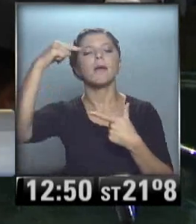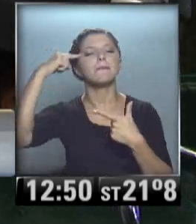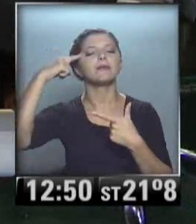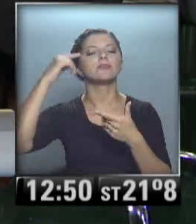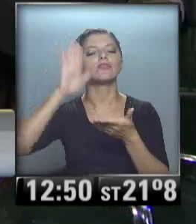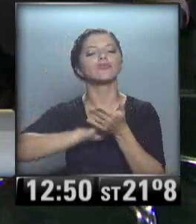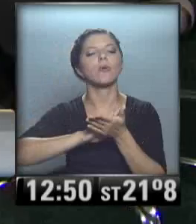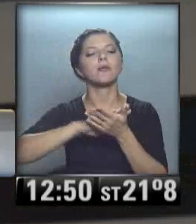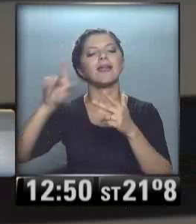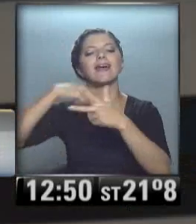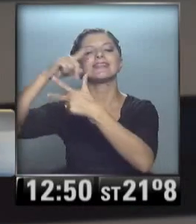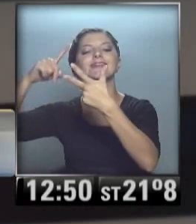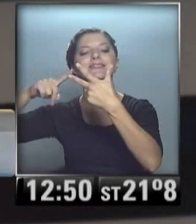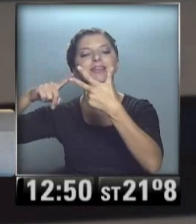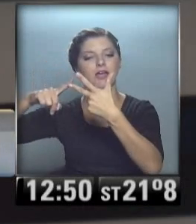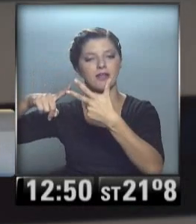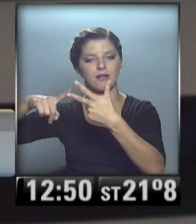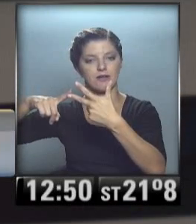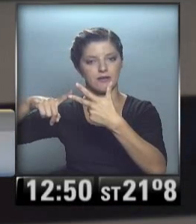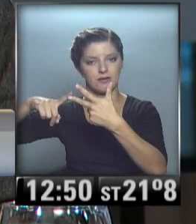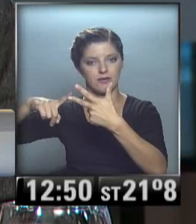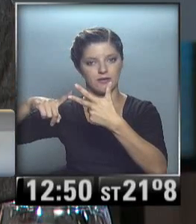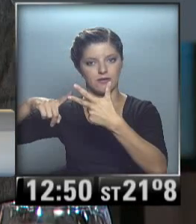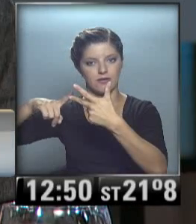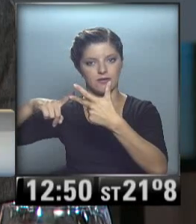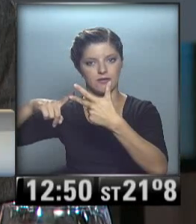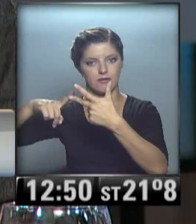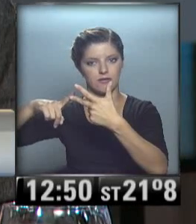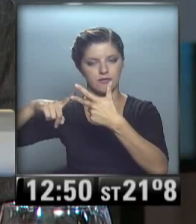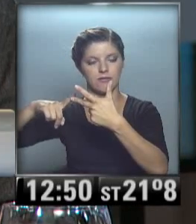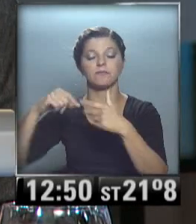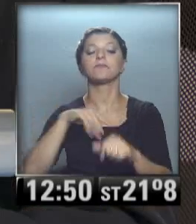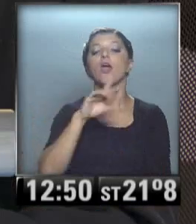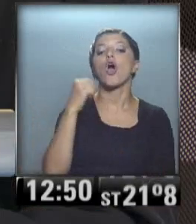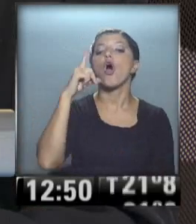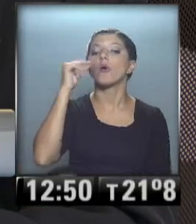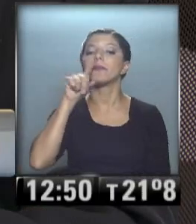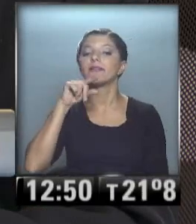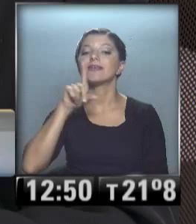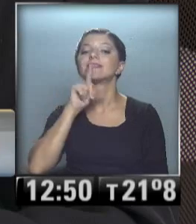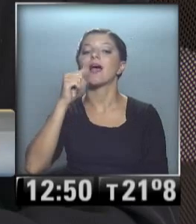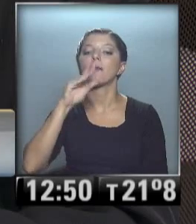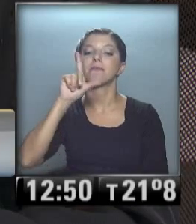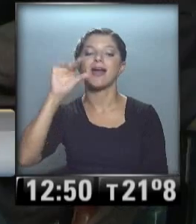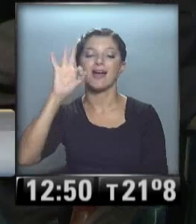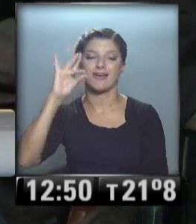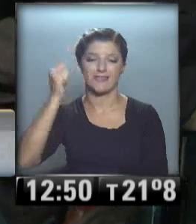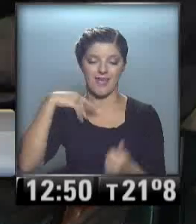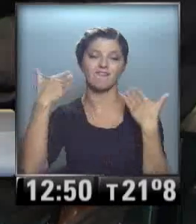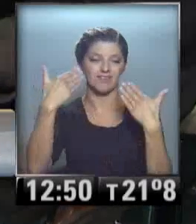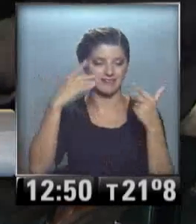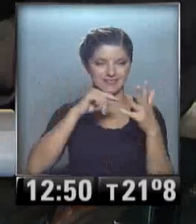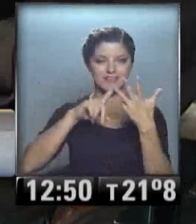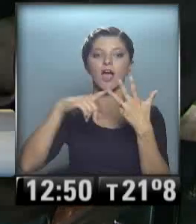tercera posición doctrinaria, dice Néstor de la Boca. Edgar de la Tablada felicita por el programa. Olga de Bahía